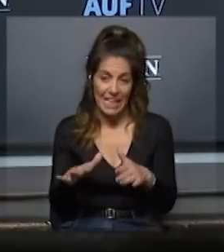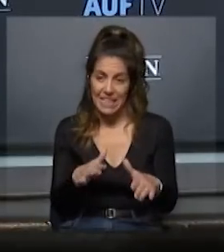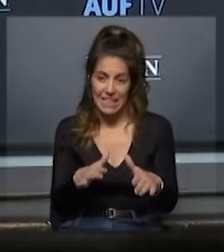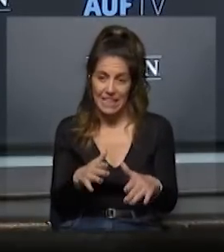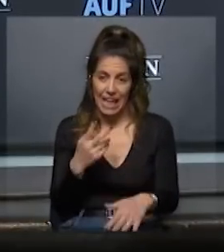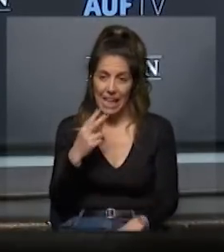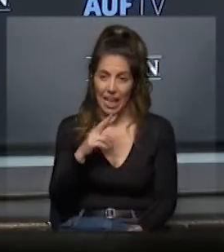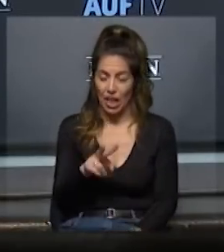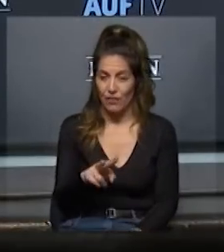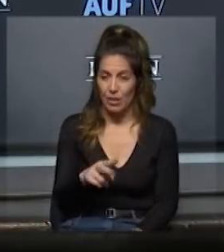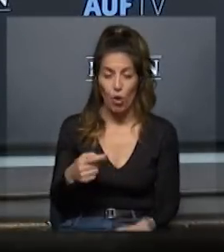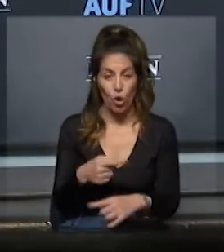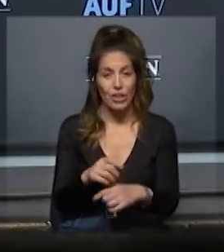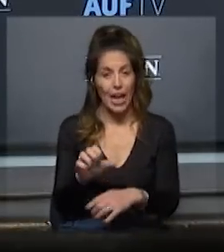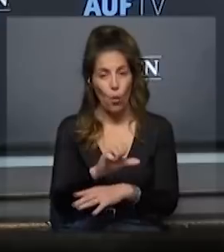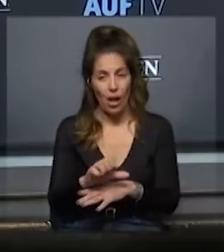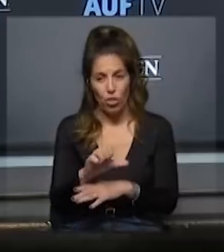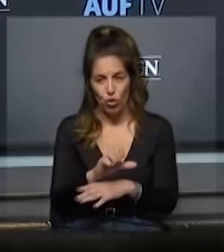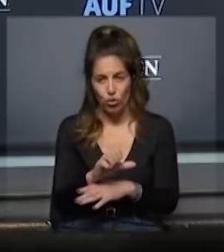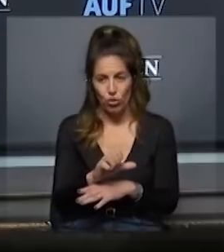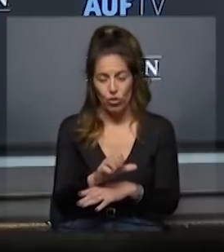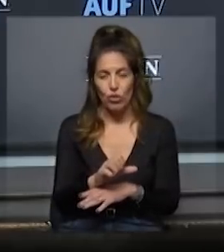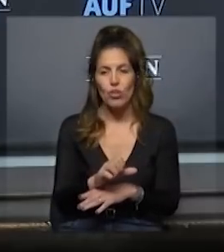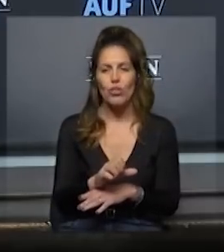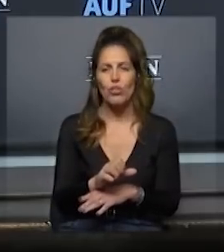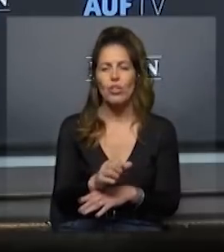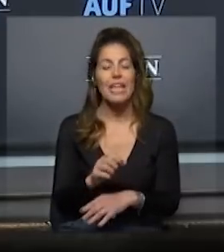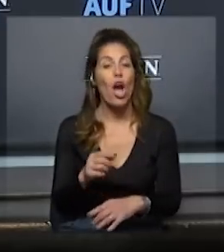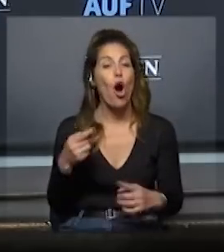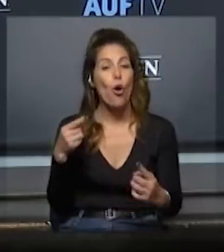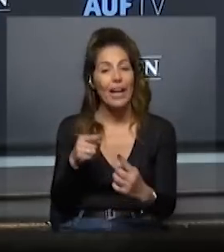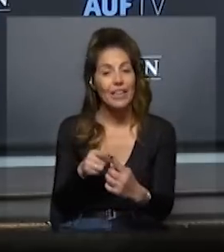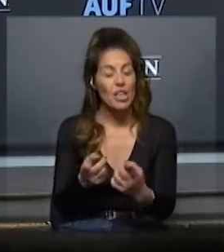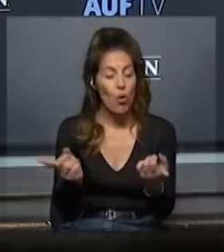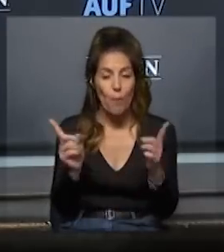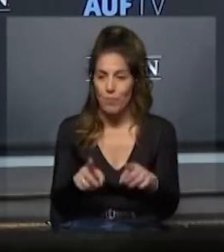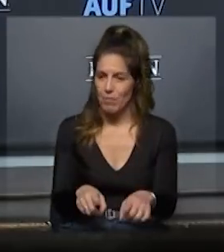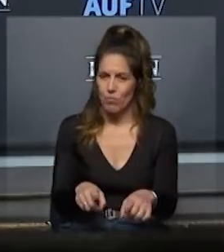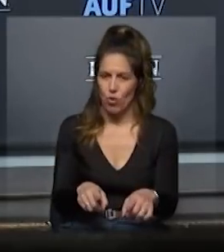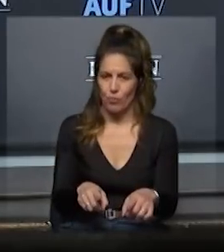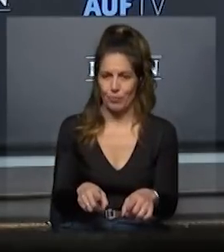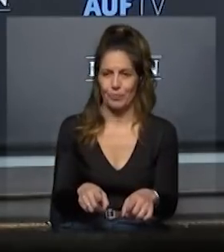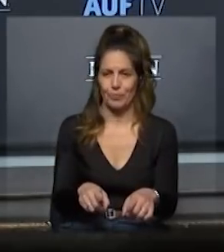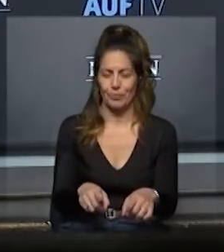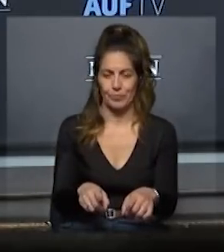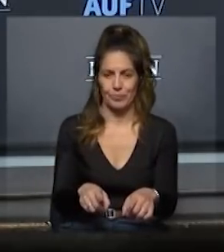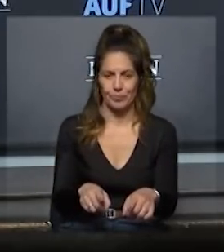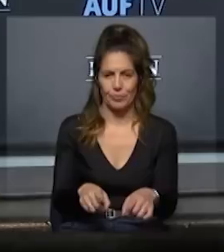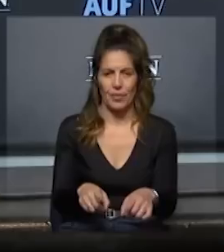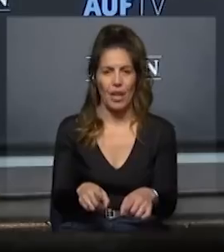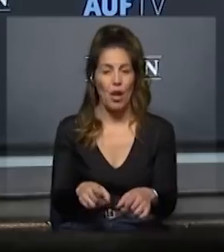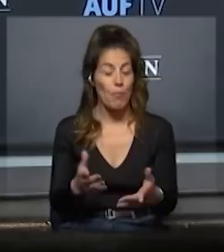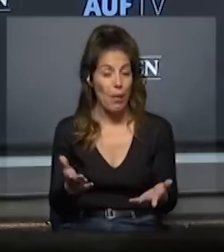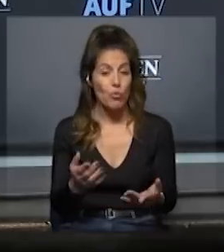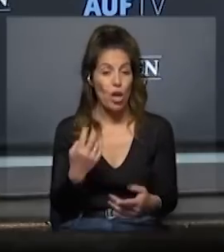encontramos contra Ecuador y El objetivo va a ser el mismo eh vamos a